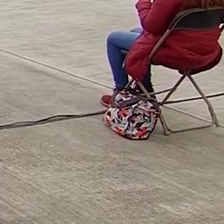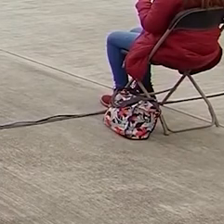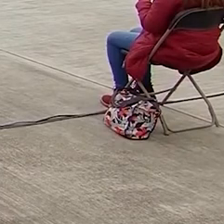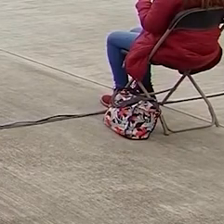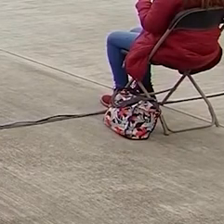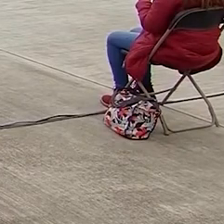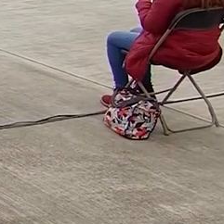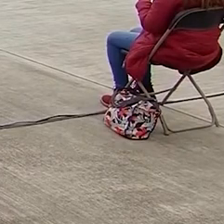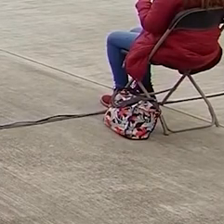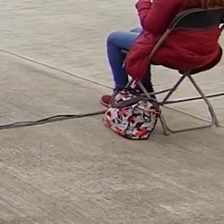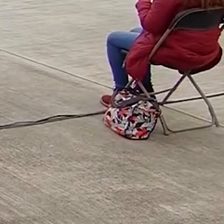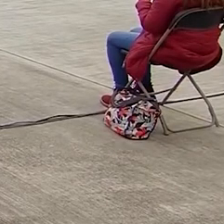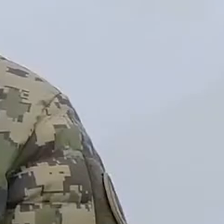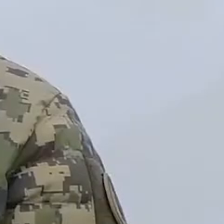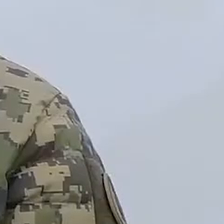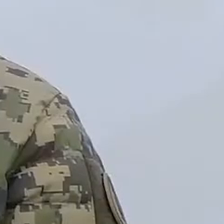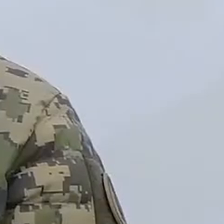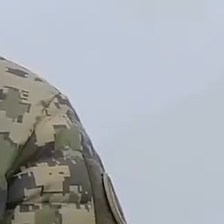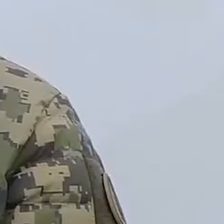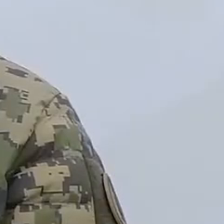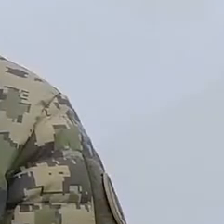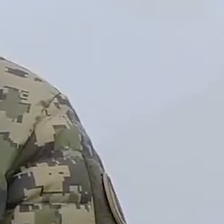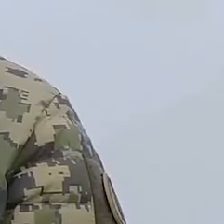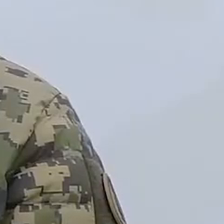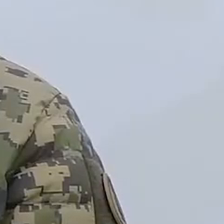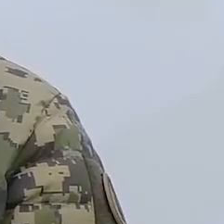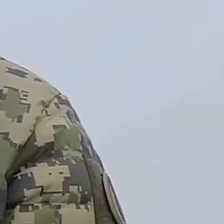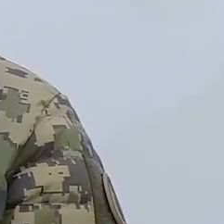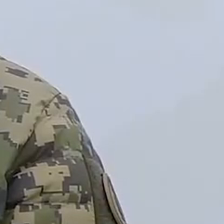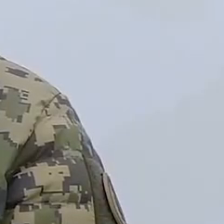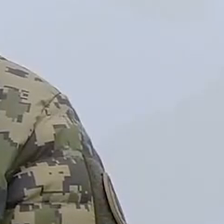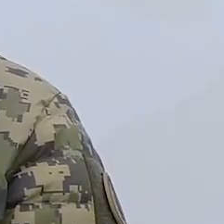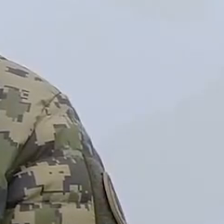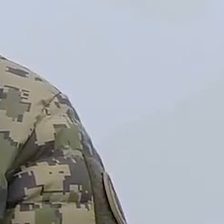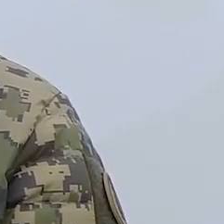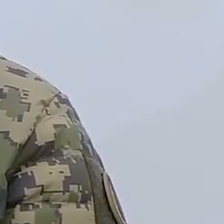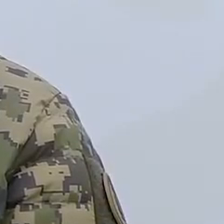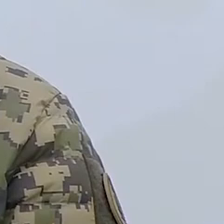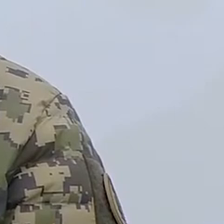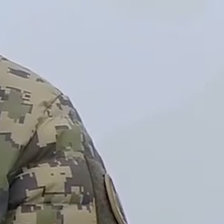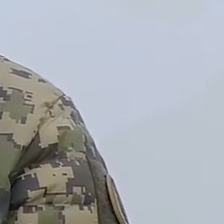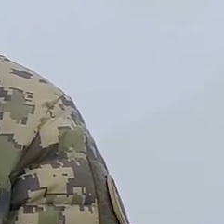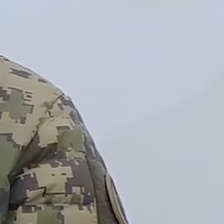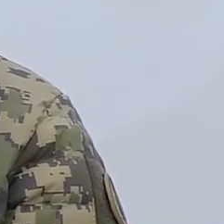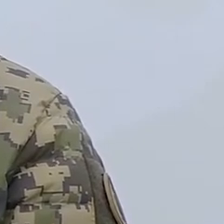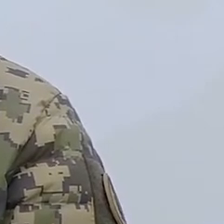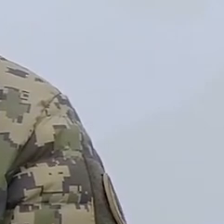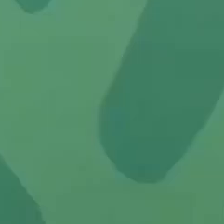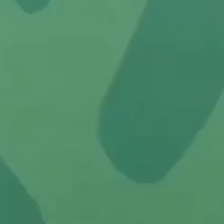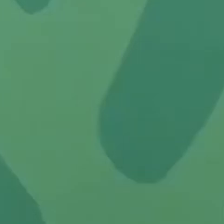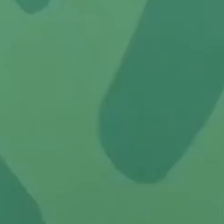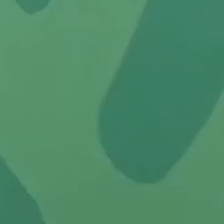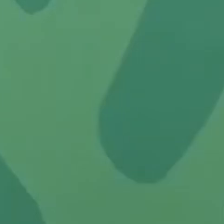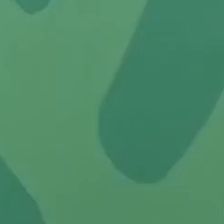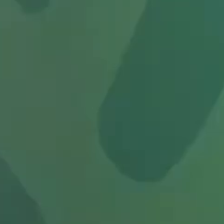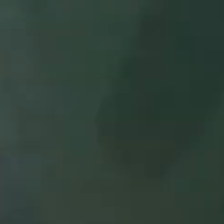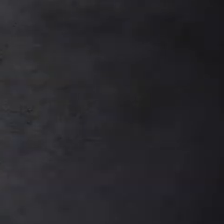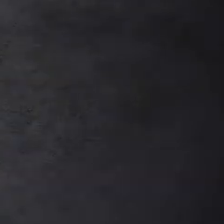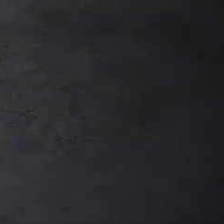Pero entraban como Andrés por su casa.